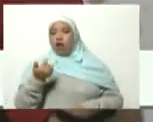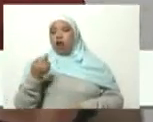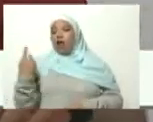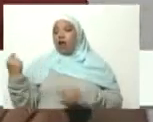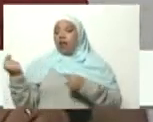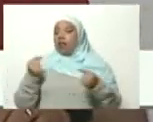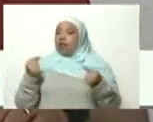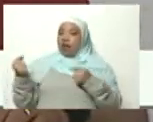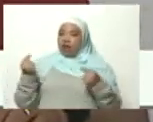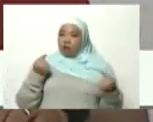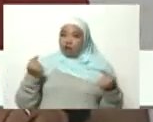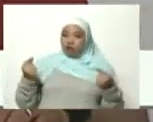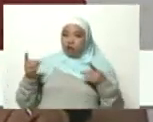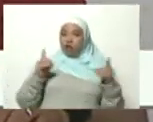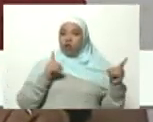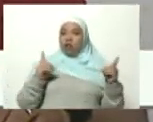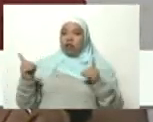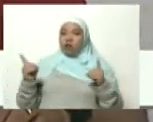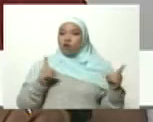No le van a perdonar eso.